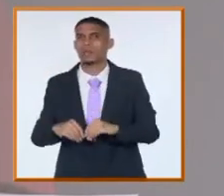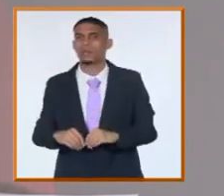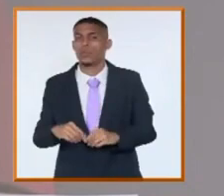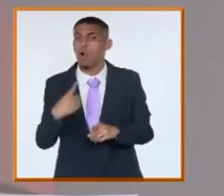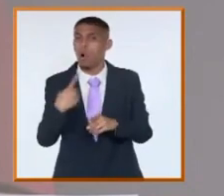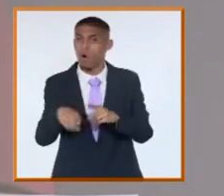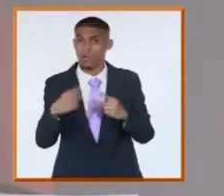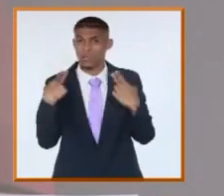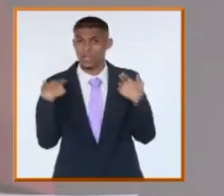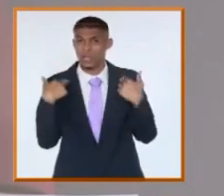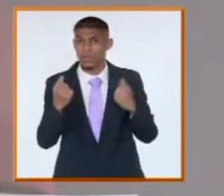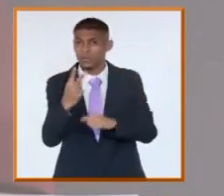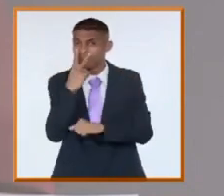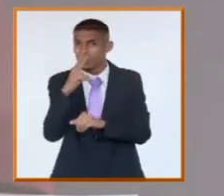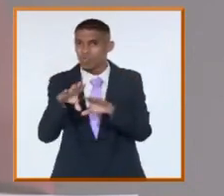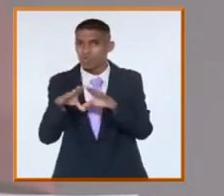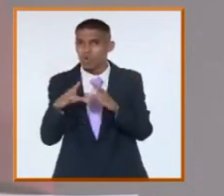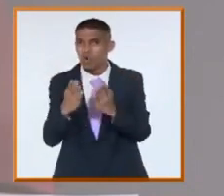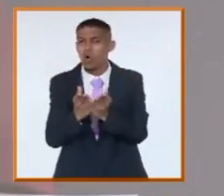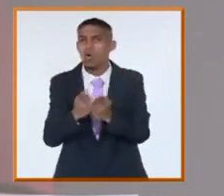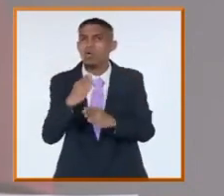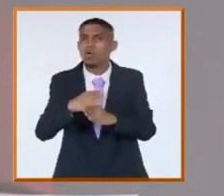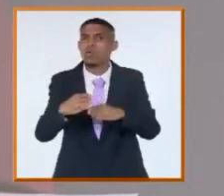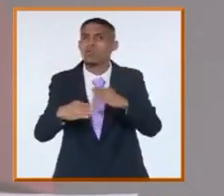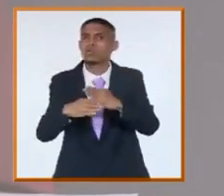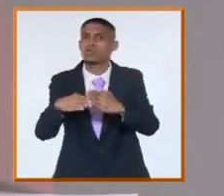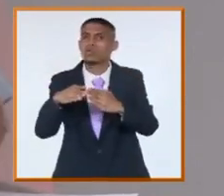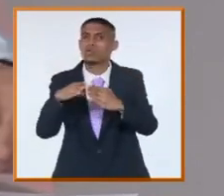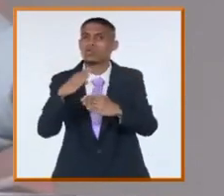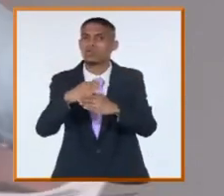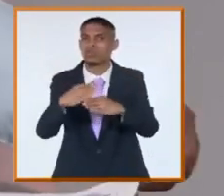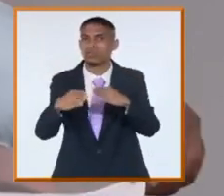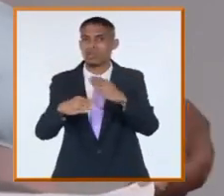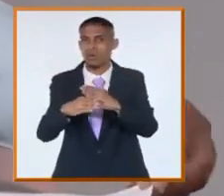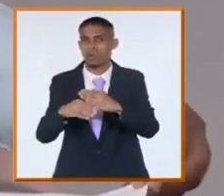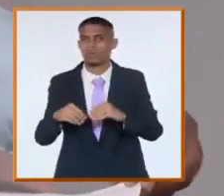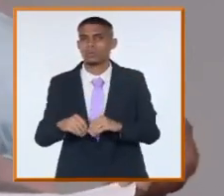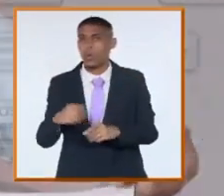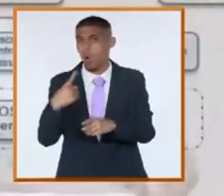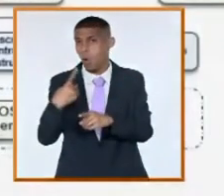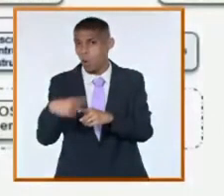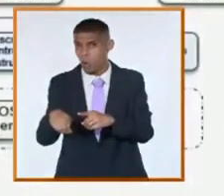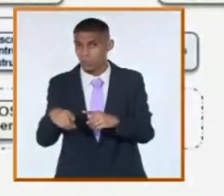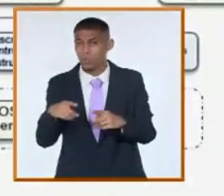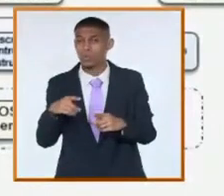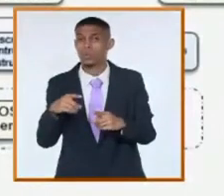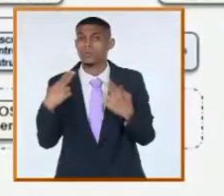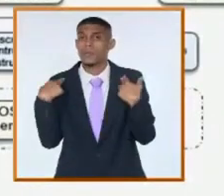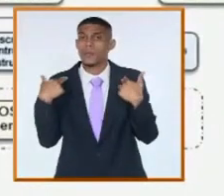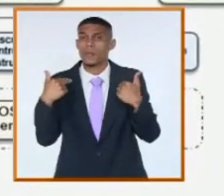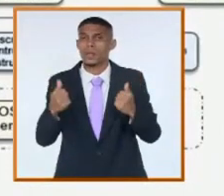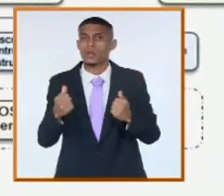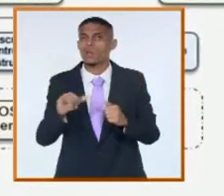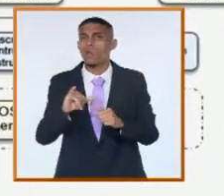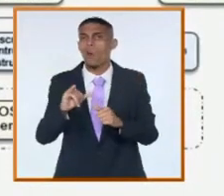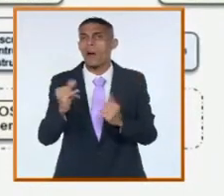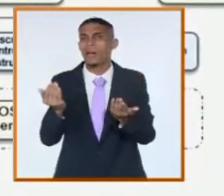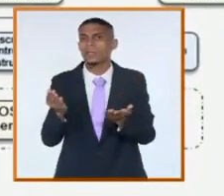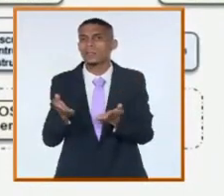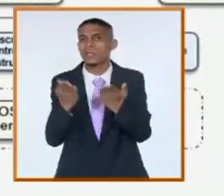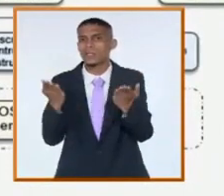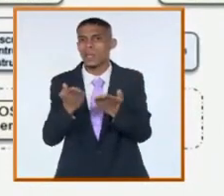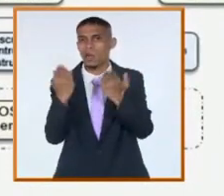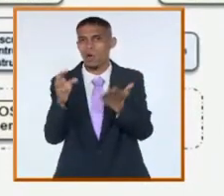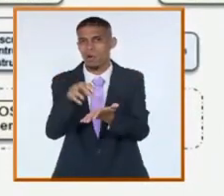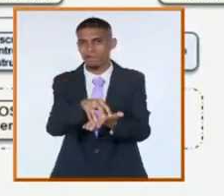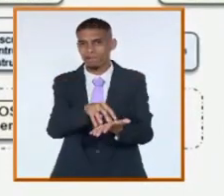dirección que atiende lo que tiene que ver con construcciones es netamente y una dirección de desarrollo estratégico del ministerio Y a partir